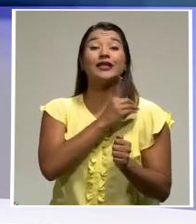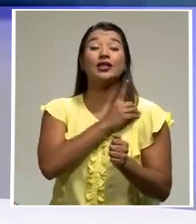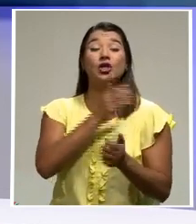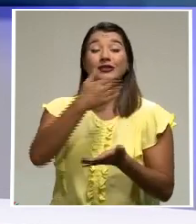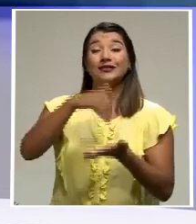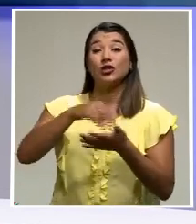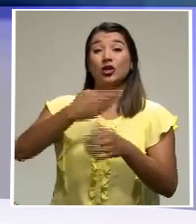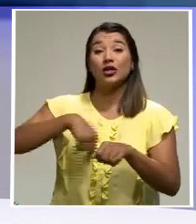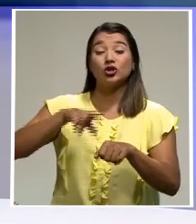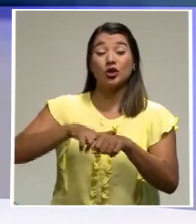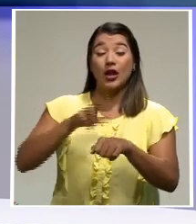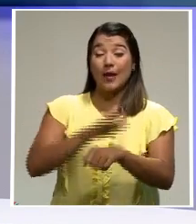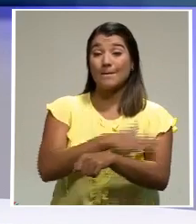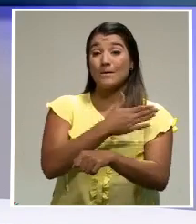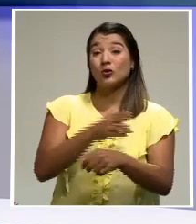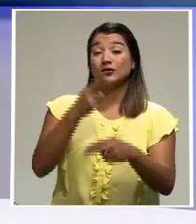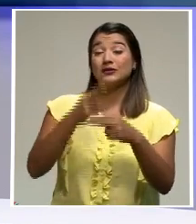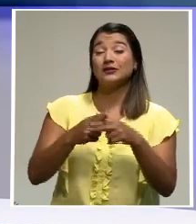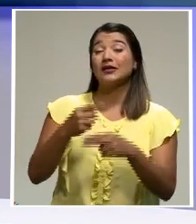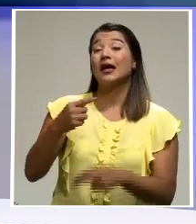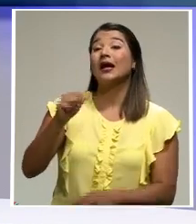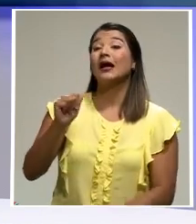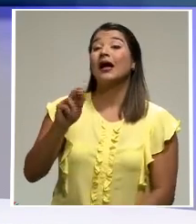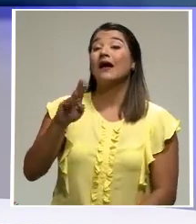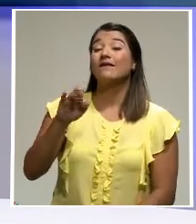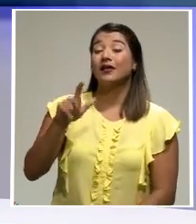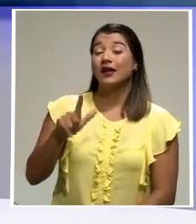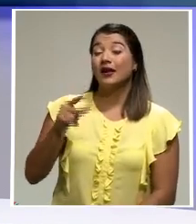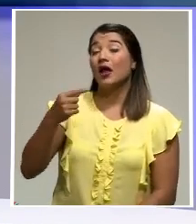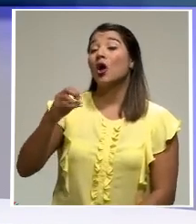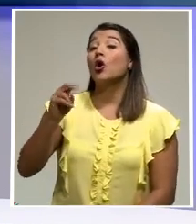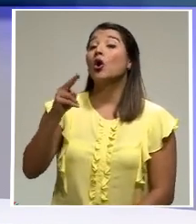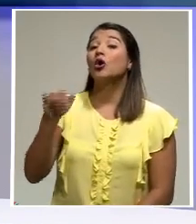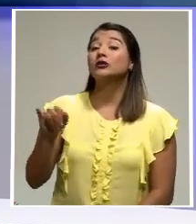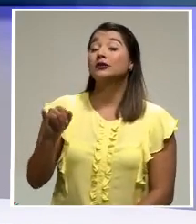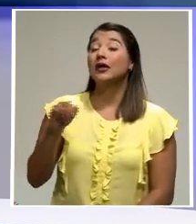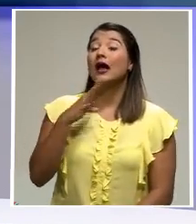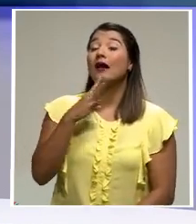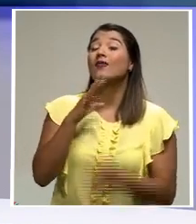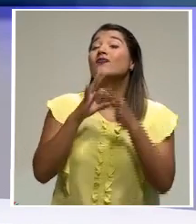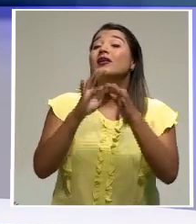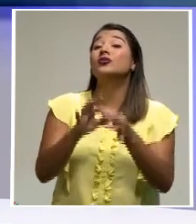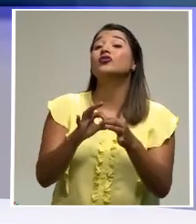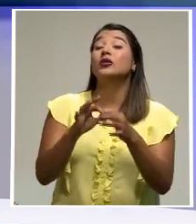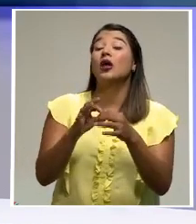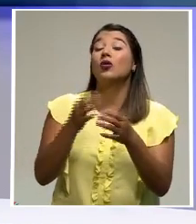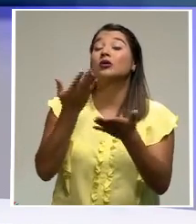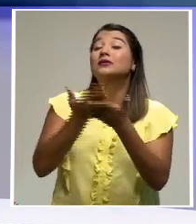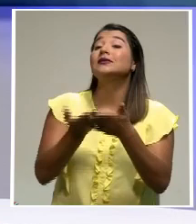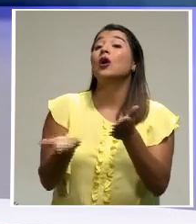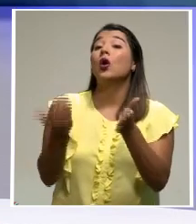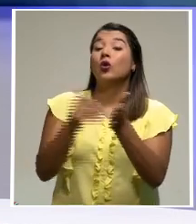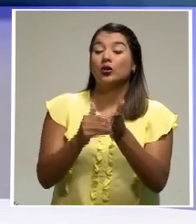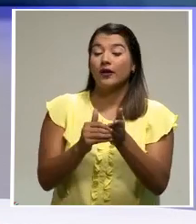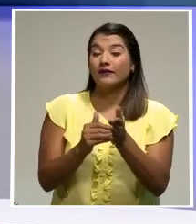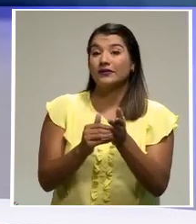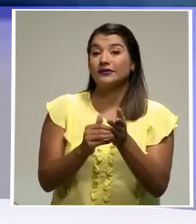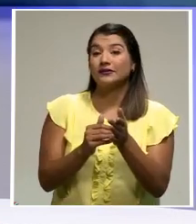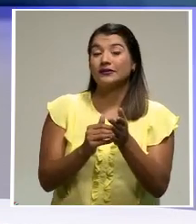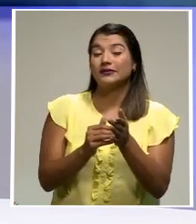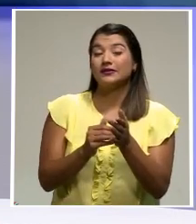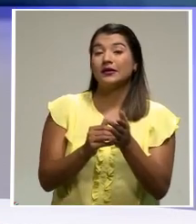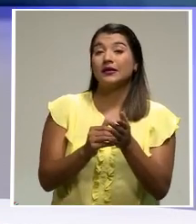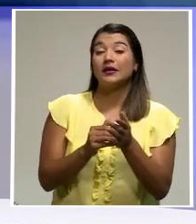Centro Nacional de la Música, profesor Gabriel Goñi. Vamos a hablar sobre el regreso a los